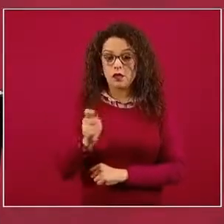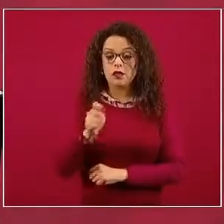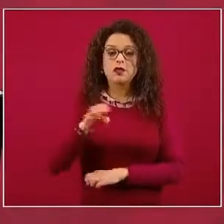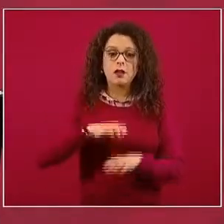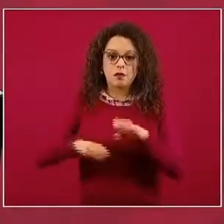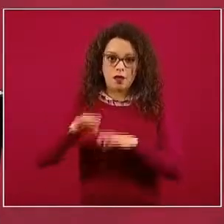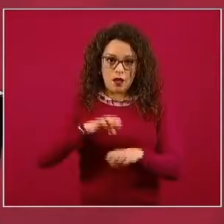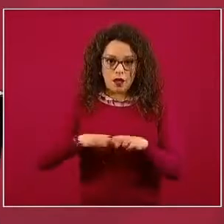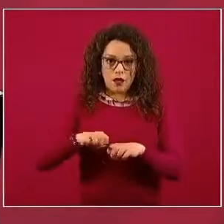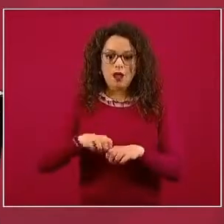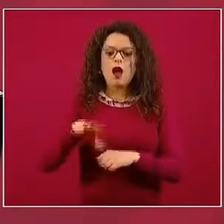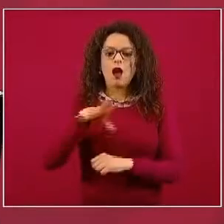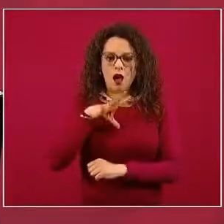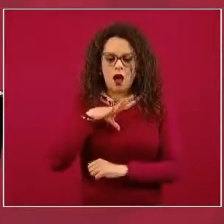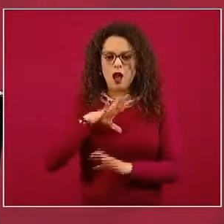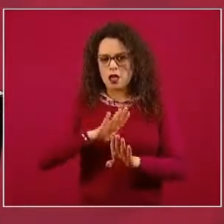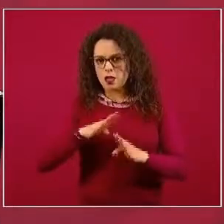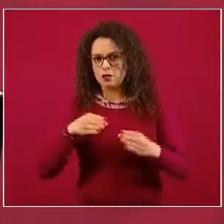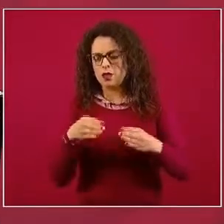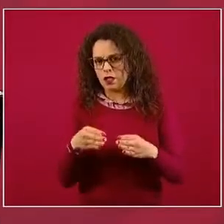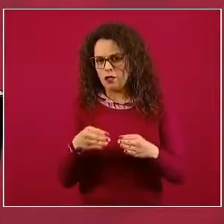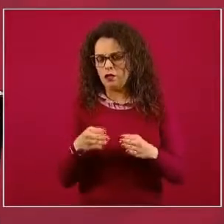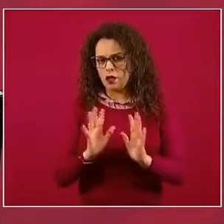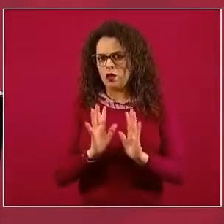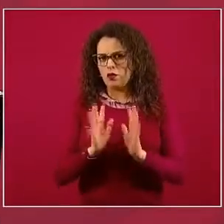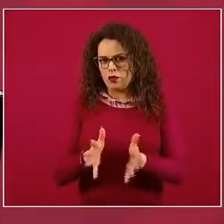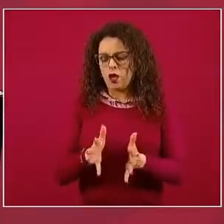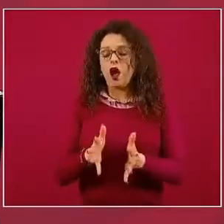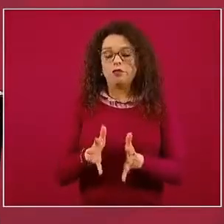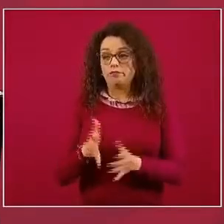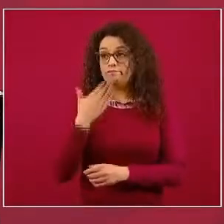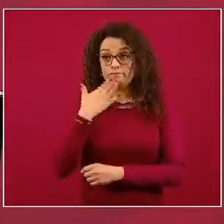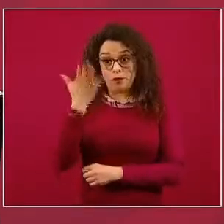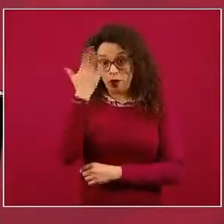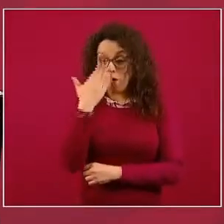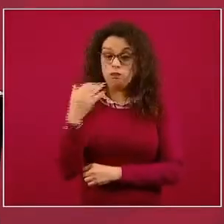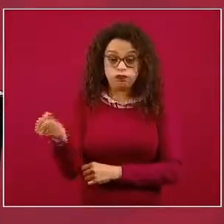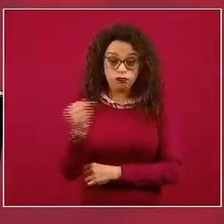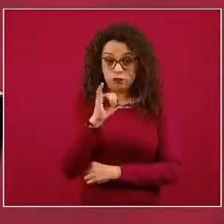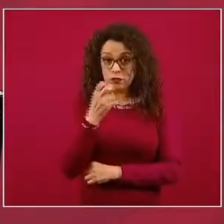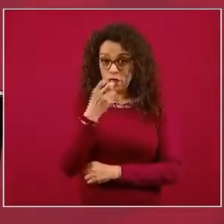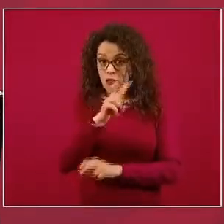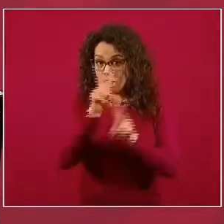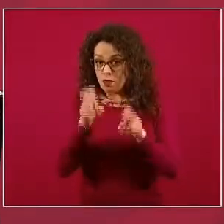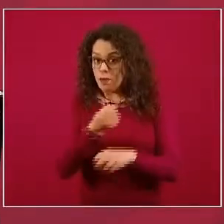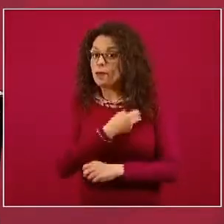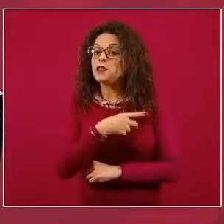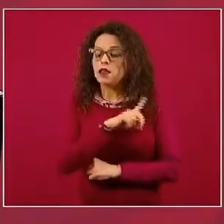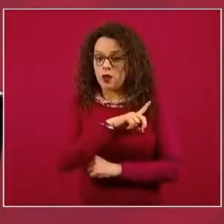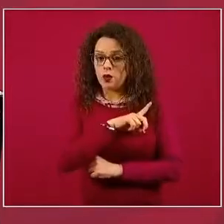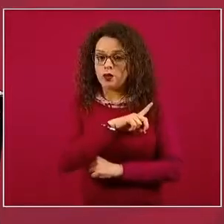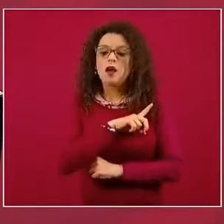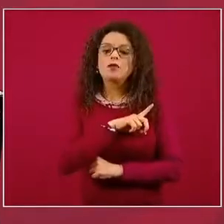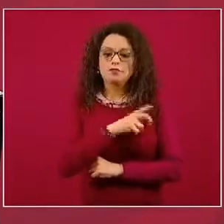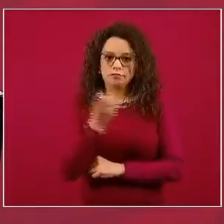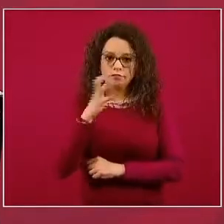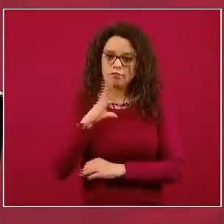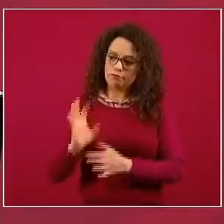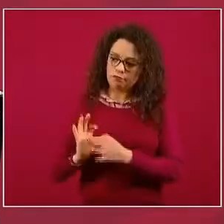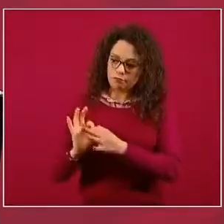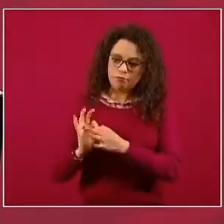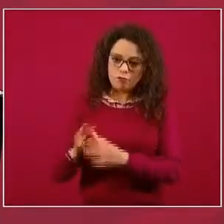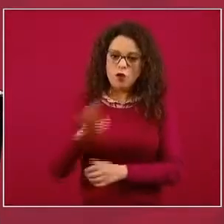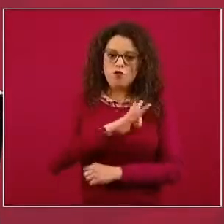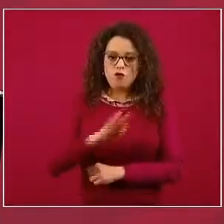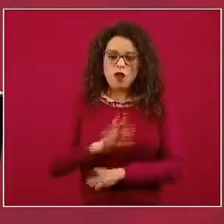ya contrapartes específicas muy competentes en el tema de salud y nos mantenemos vinculados para